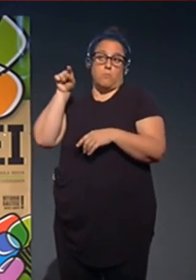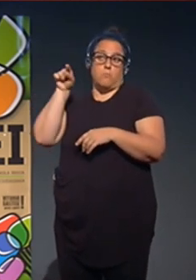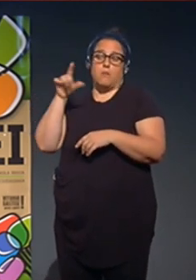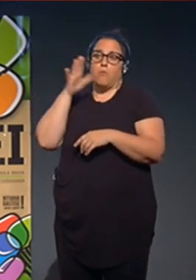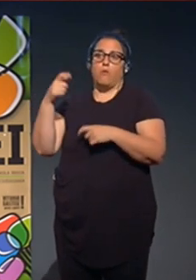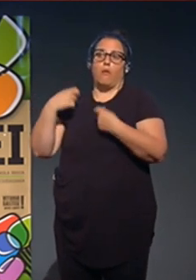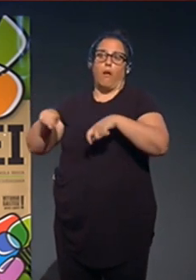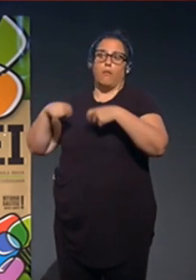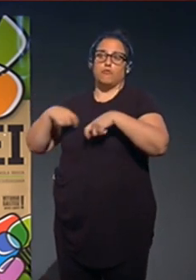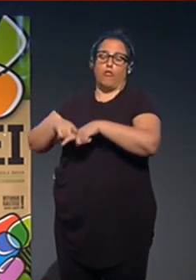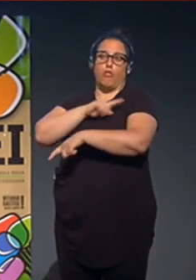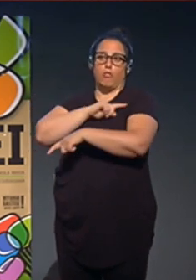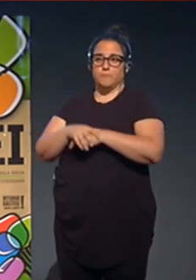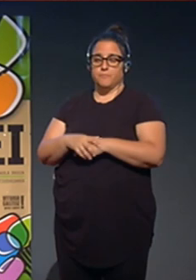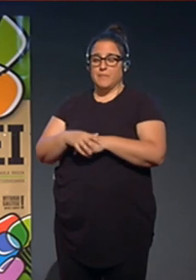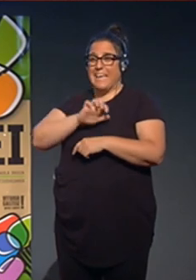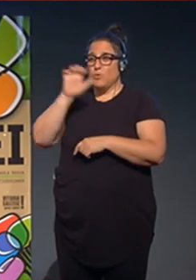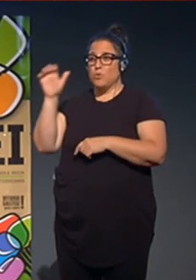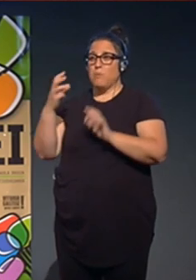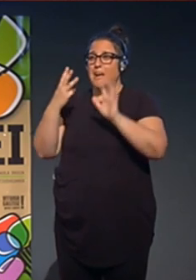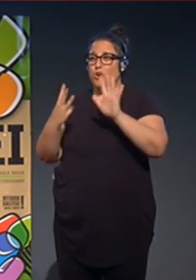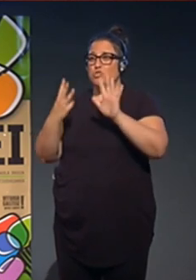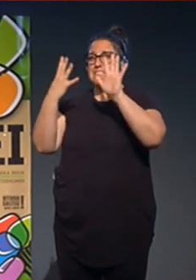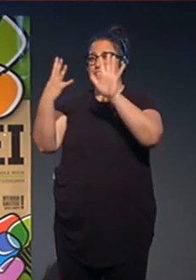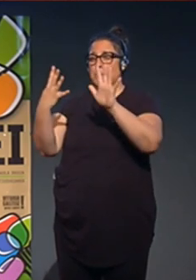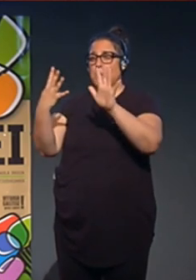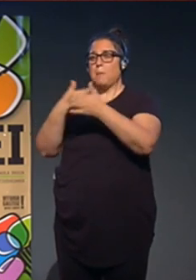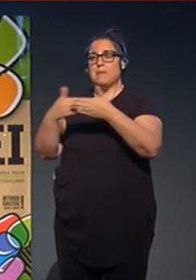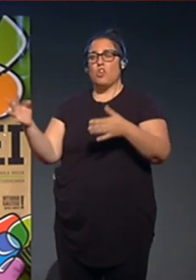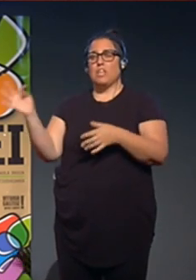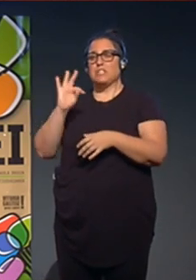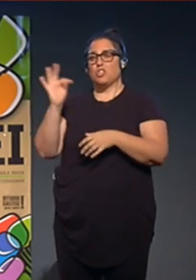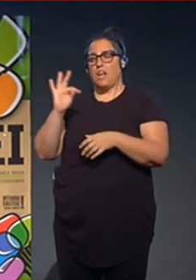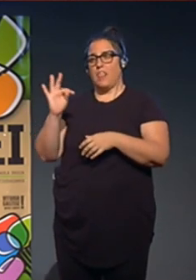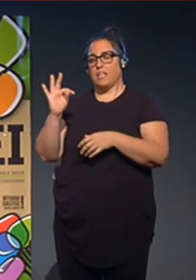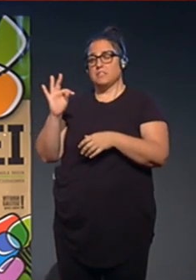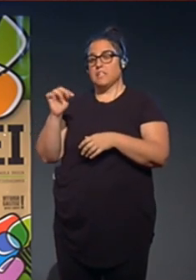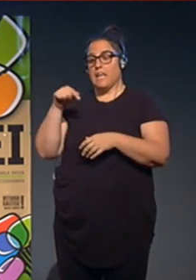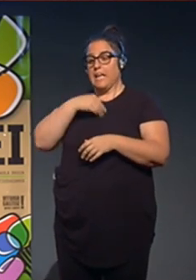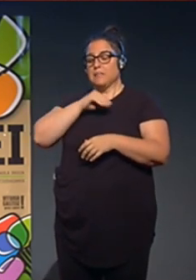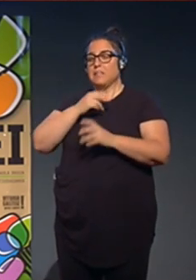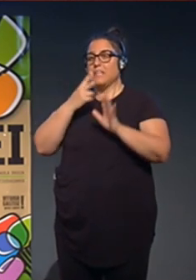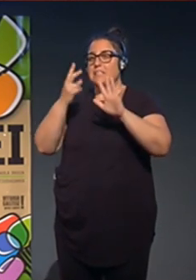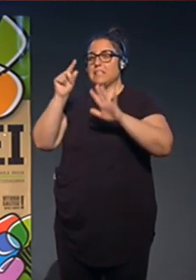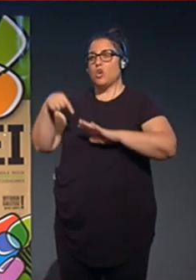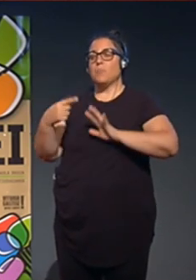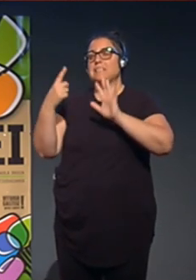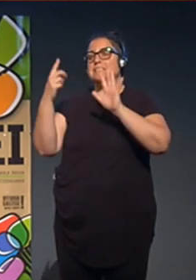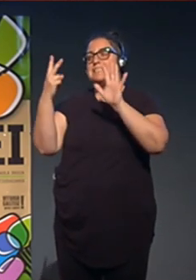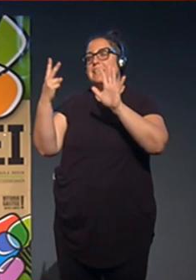en Europa 89 millones de toneladas métricas en España 7,7 millones de toneladas